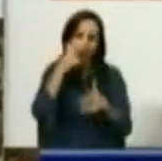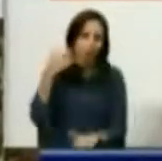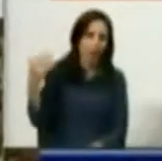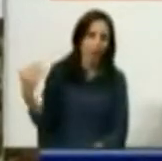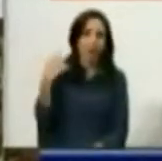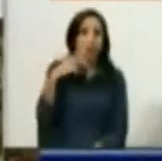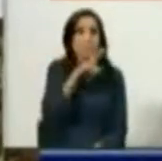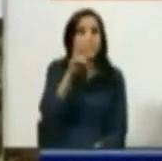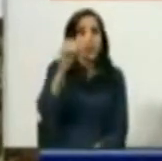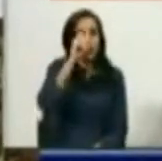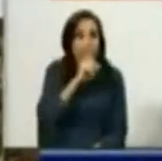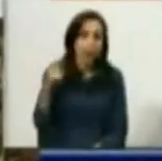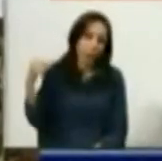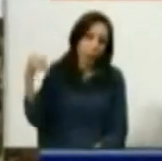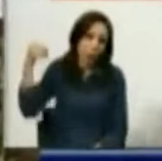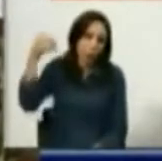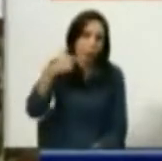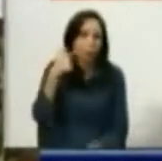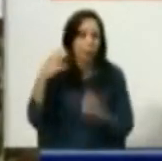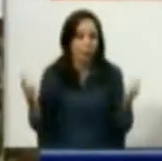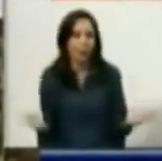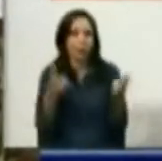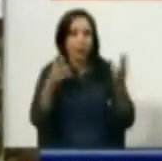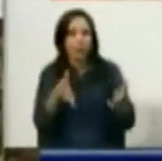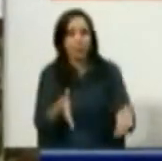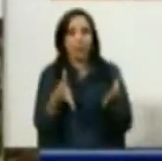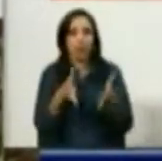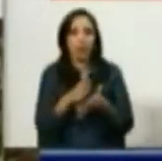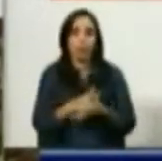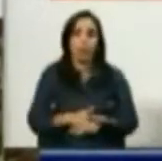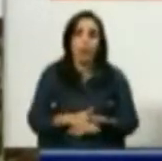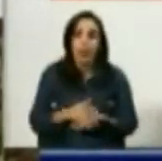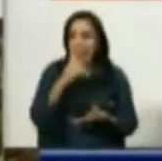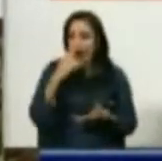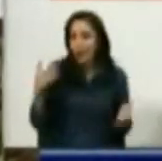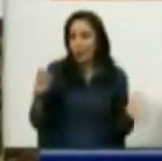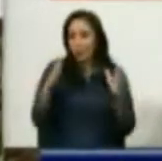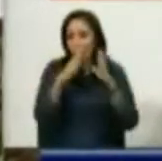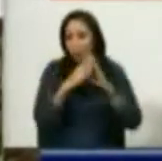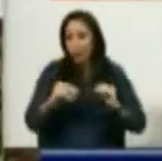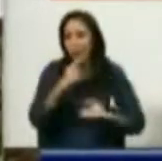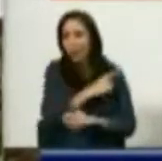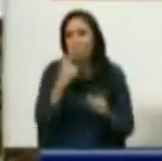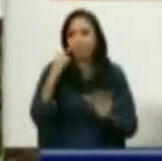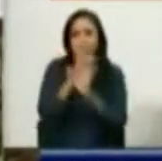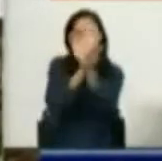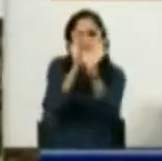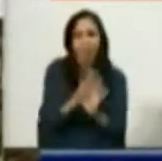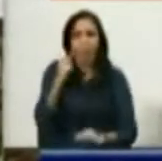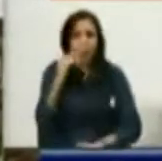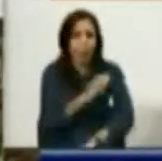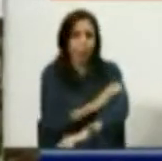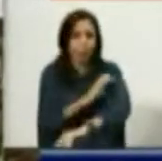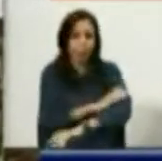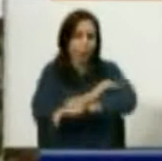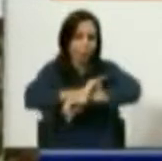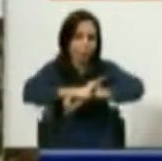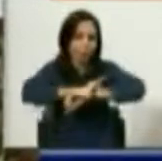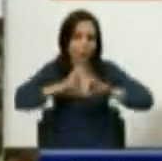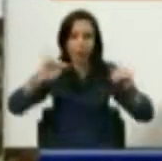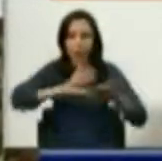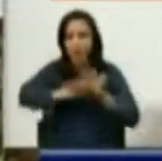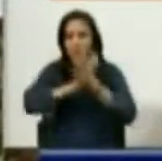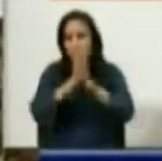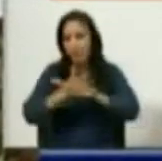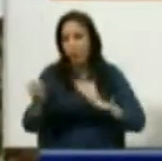veinte años de la Victoria que rompió todos todos los esquemas que traía a la derecha en Venezuela acabó con el